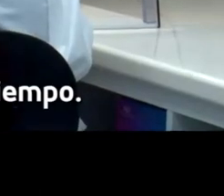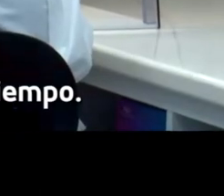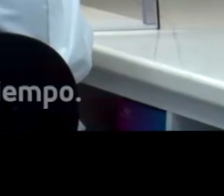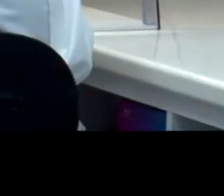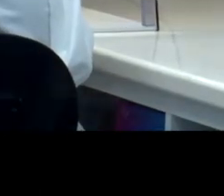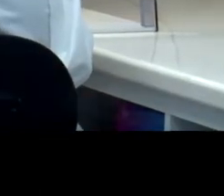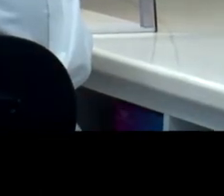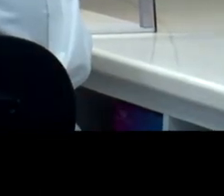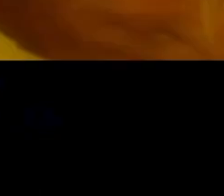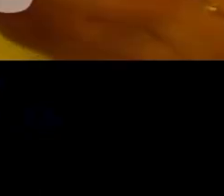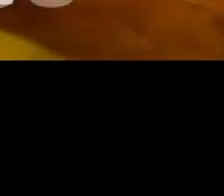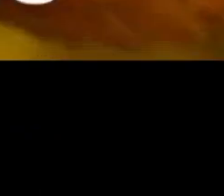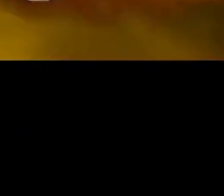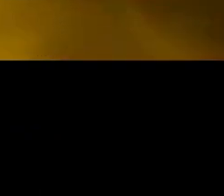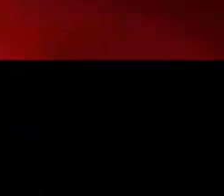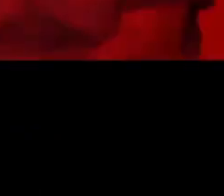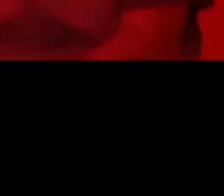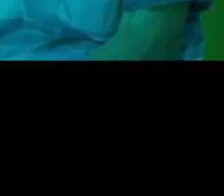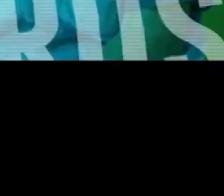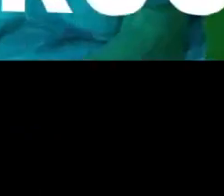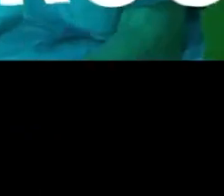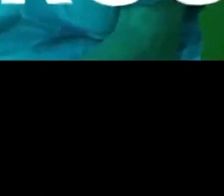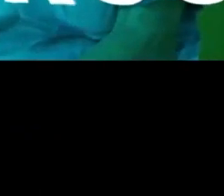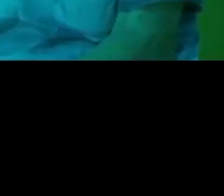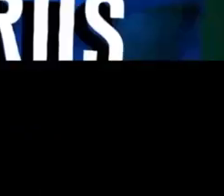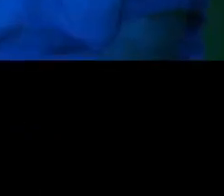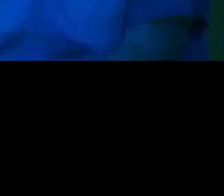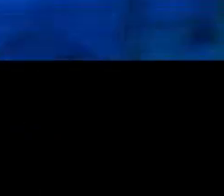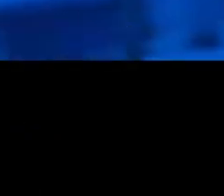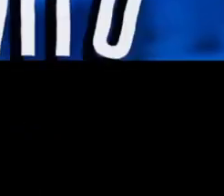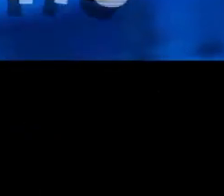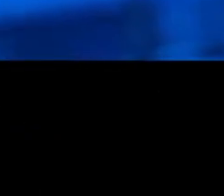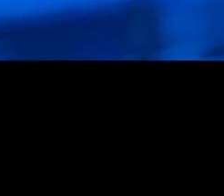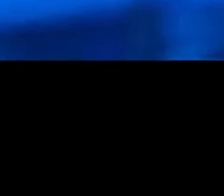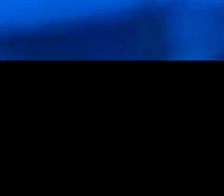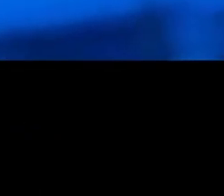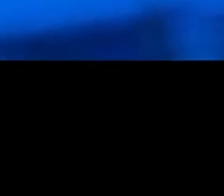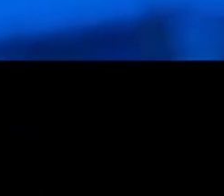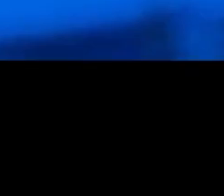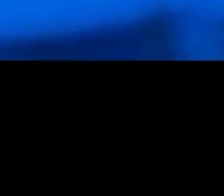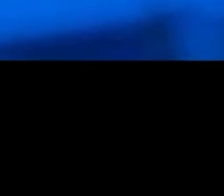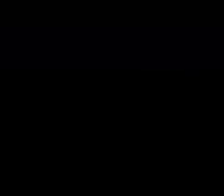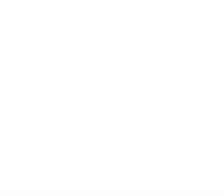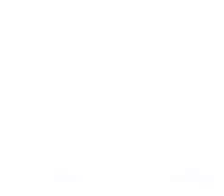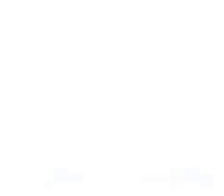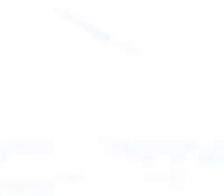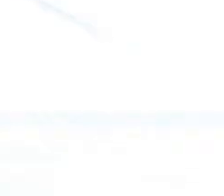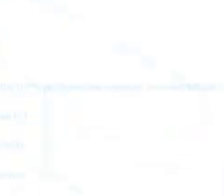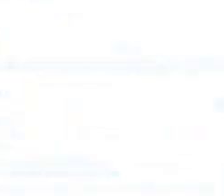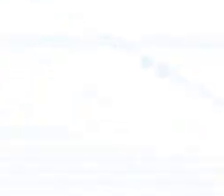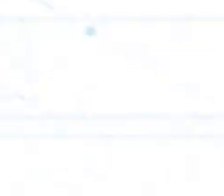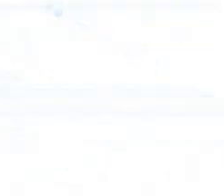atención médica a tiempo. Así yo le evito al coronavirus, al coronavirus. Así yo le evito.